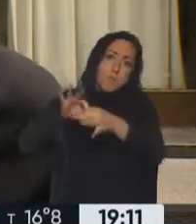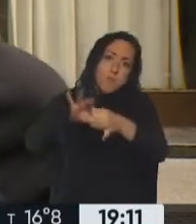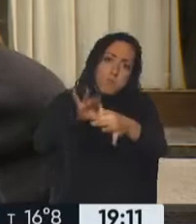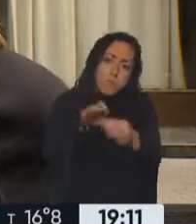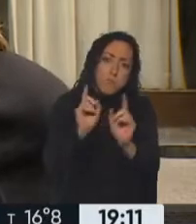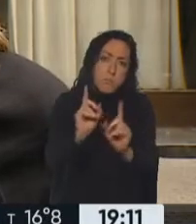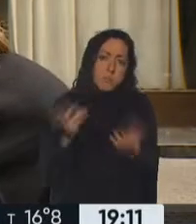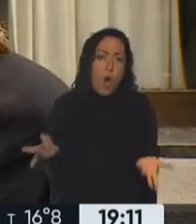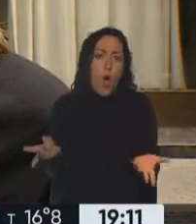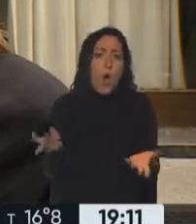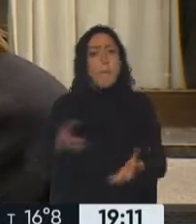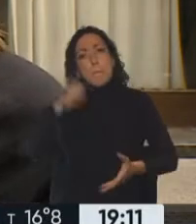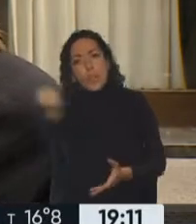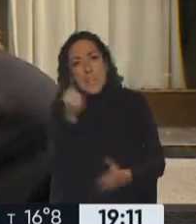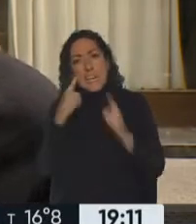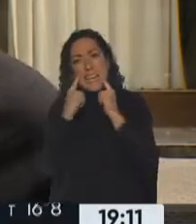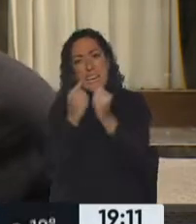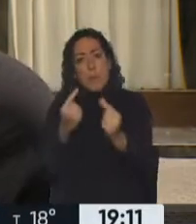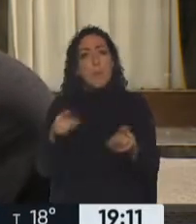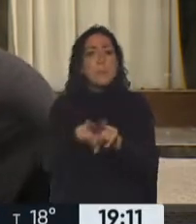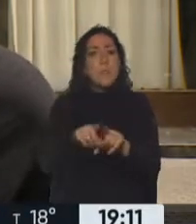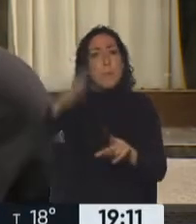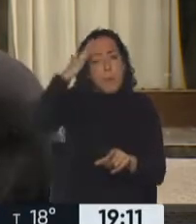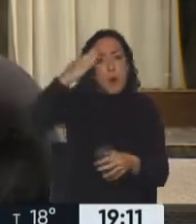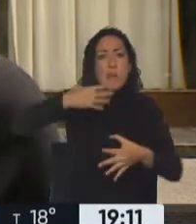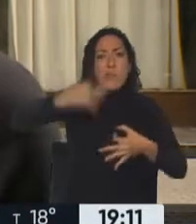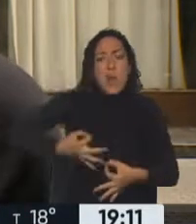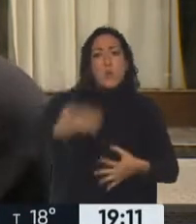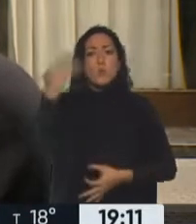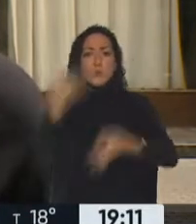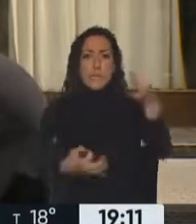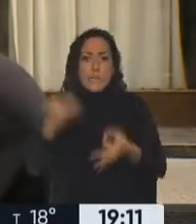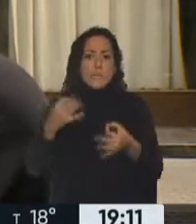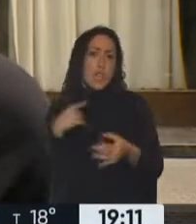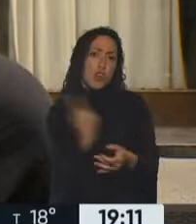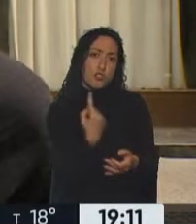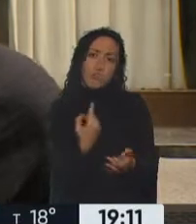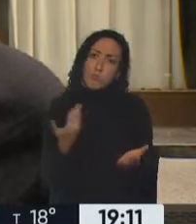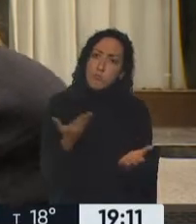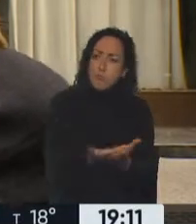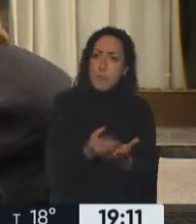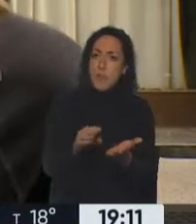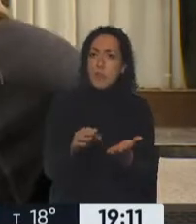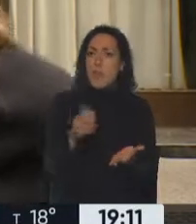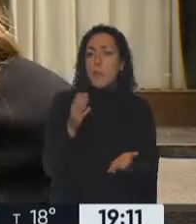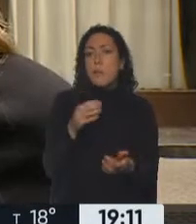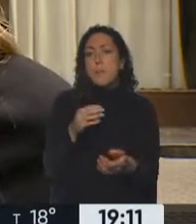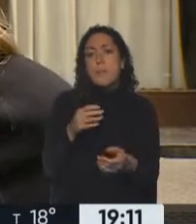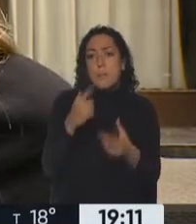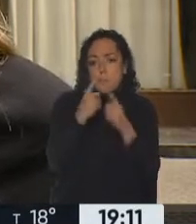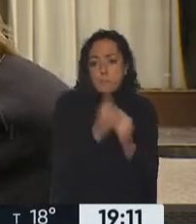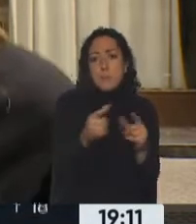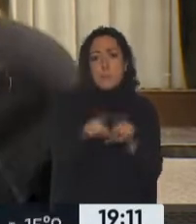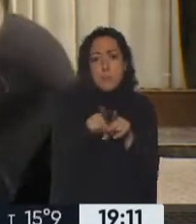importante el reclamo que con el encuentro Memoria, Verdad y Justicia, con quienes fuimos querellantes en esa causa, que representamos